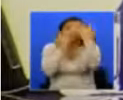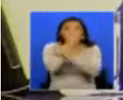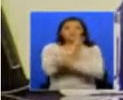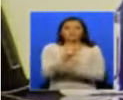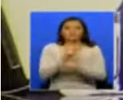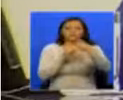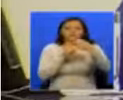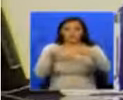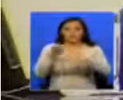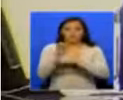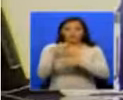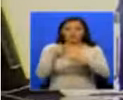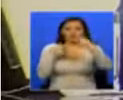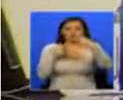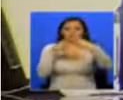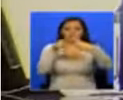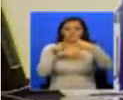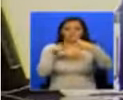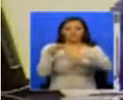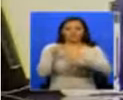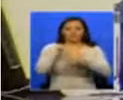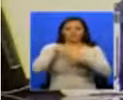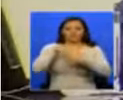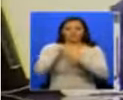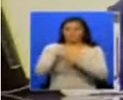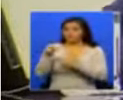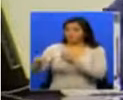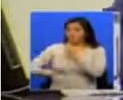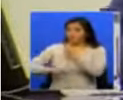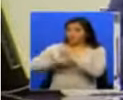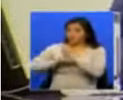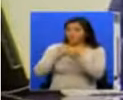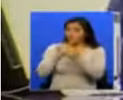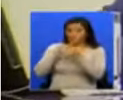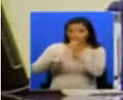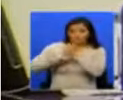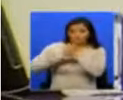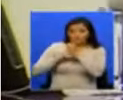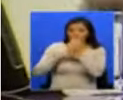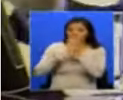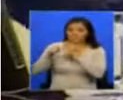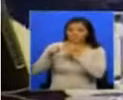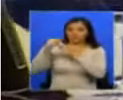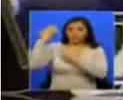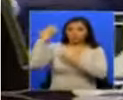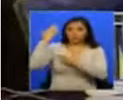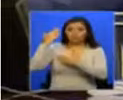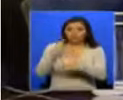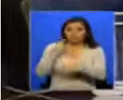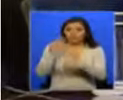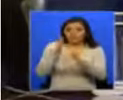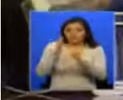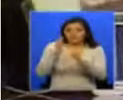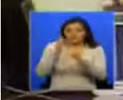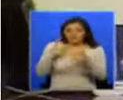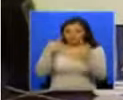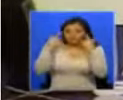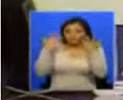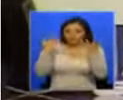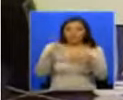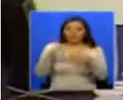estabilización. Y Patricio, me corrige si tengo alguna imprecisión, porque ya esto no lo dejé ver hace años, ¿no? Era el FED, Fondo de